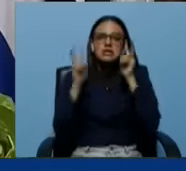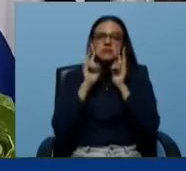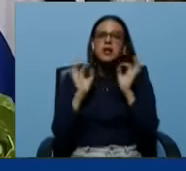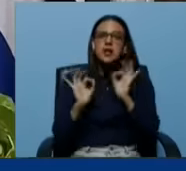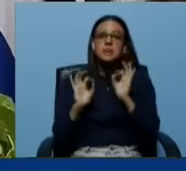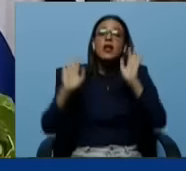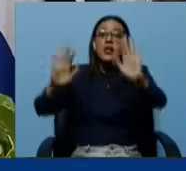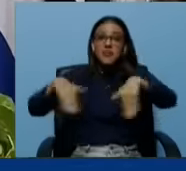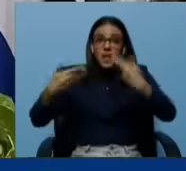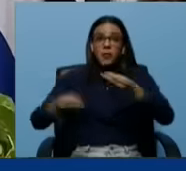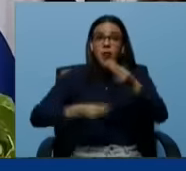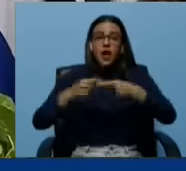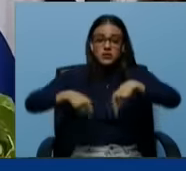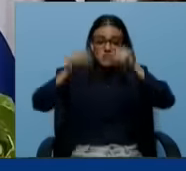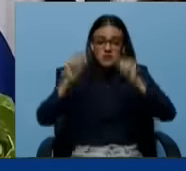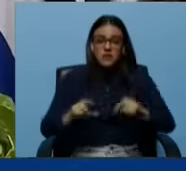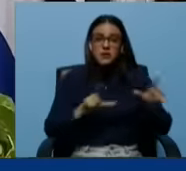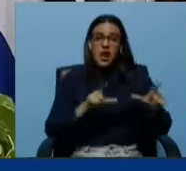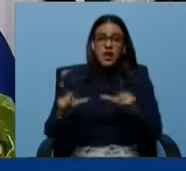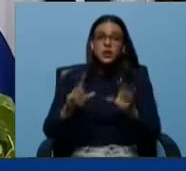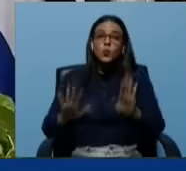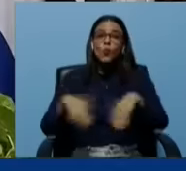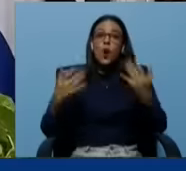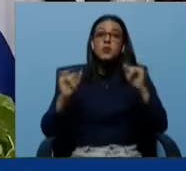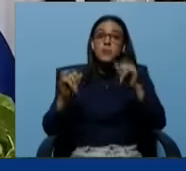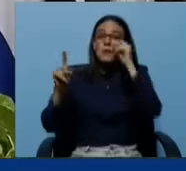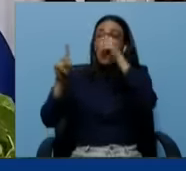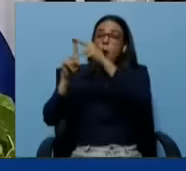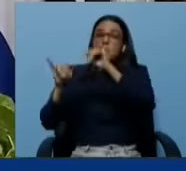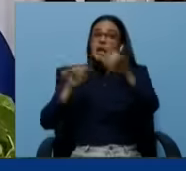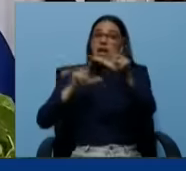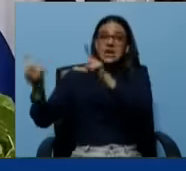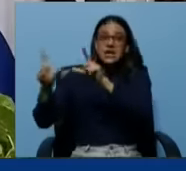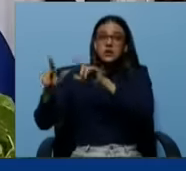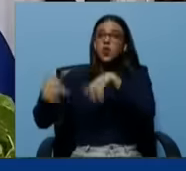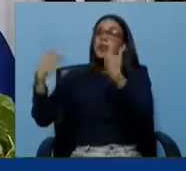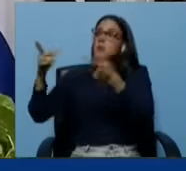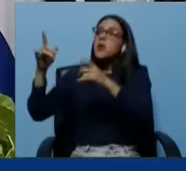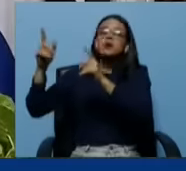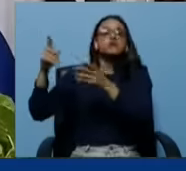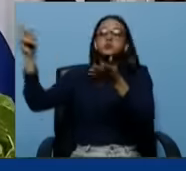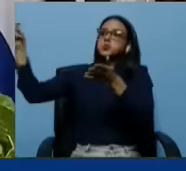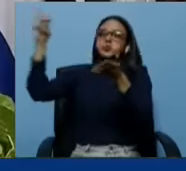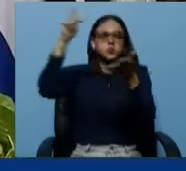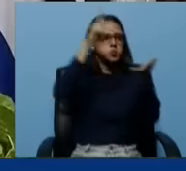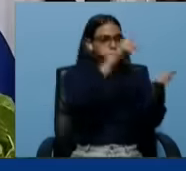Luego que firmaron, cuando Sandino viene bajando de la presidencia,